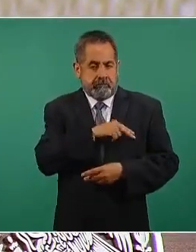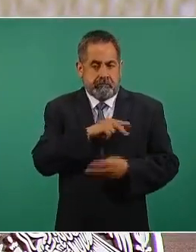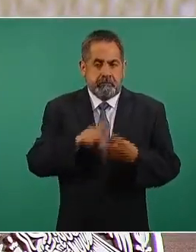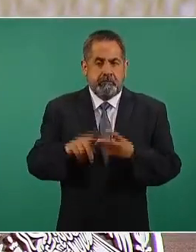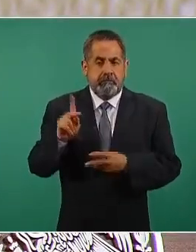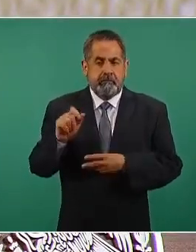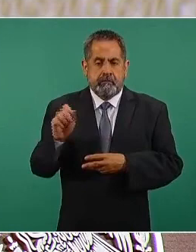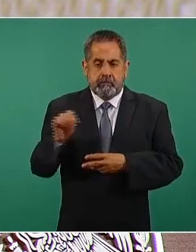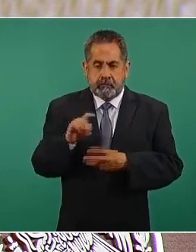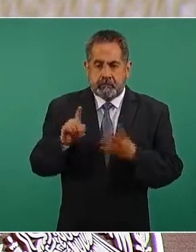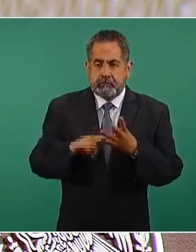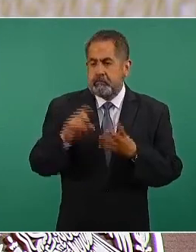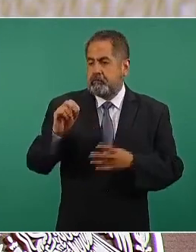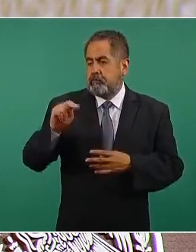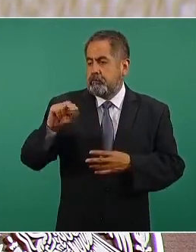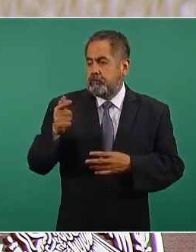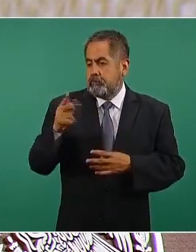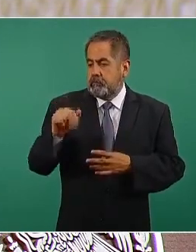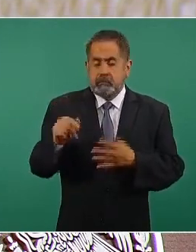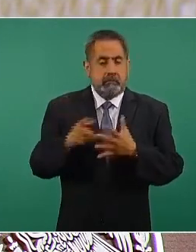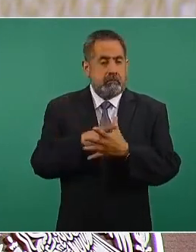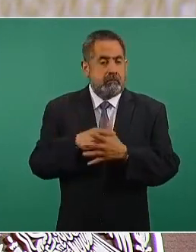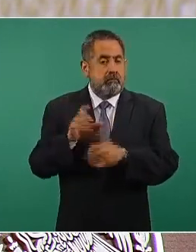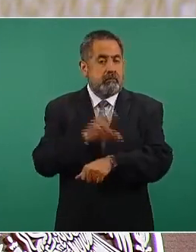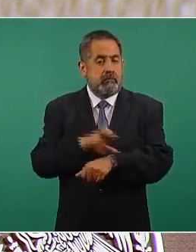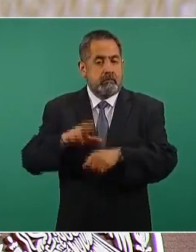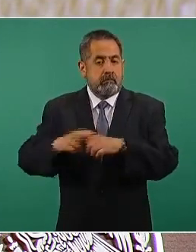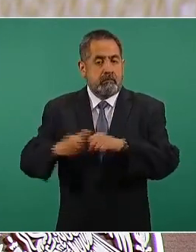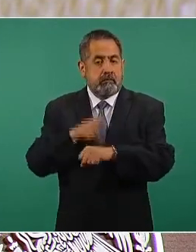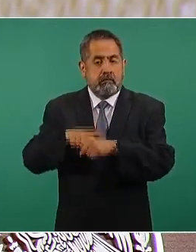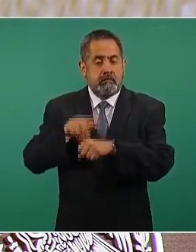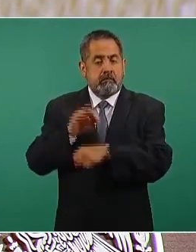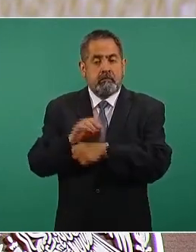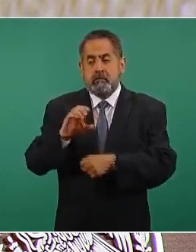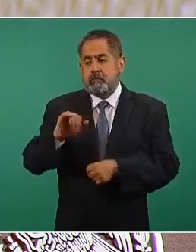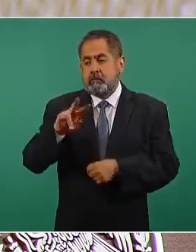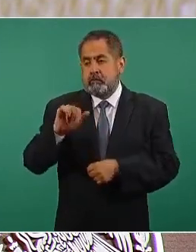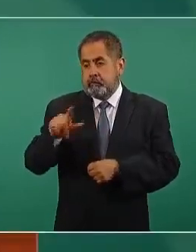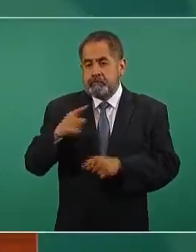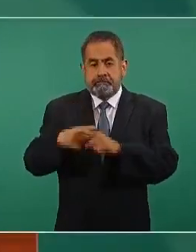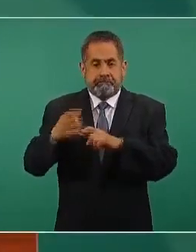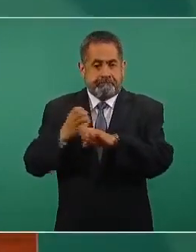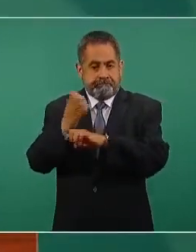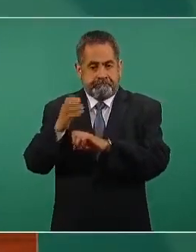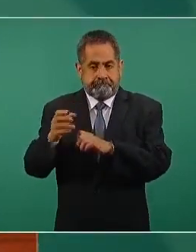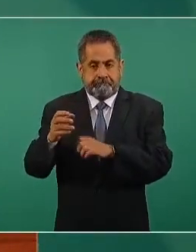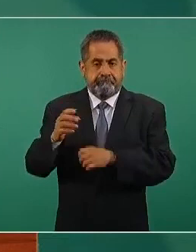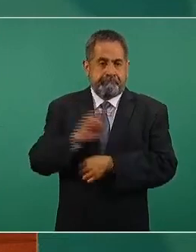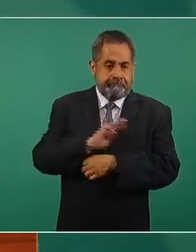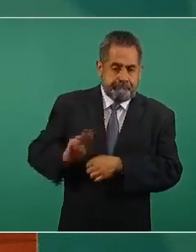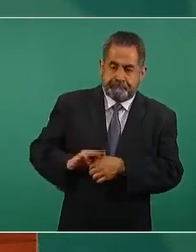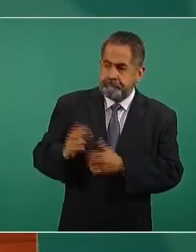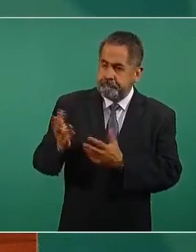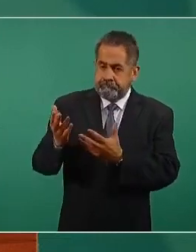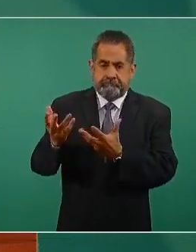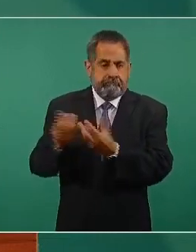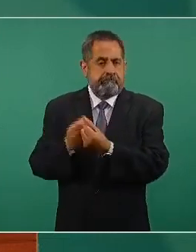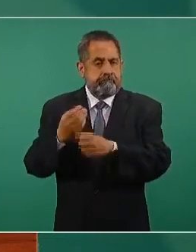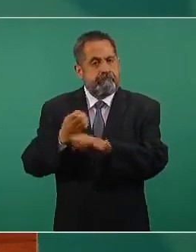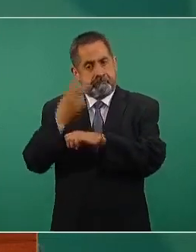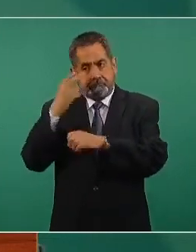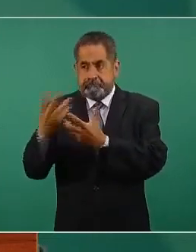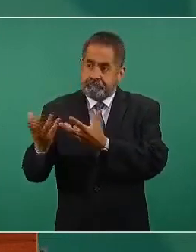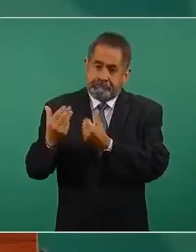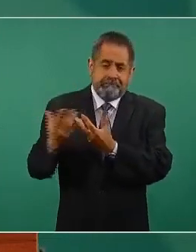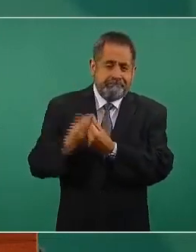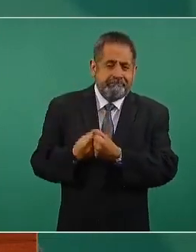Pemex, Conagua y la Coordinación Nacional de Protección Civil y autoridades estatales y municipales del Estado de